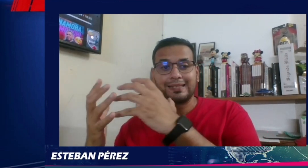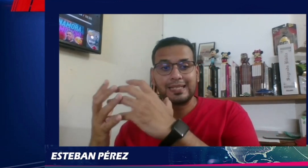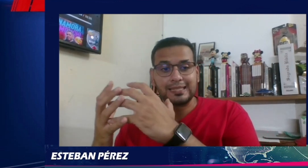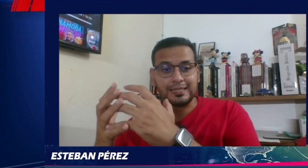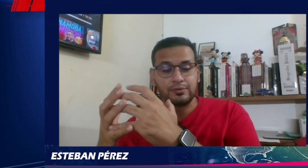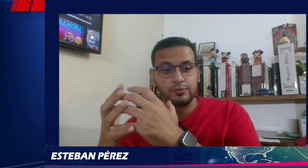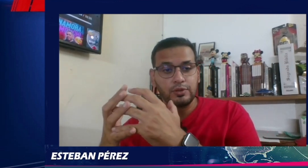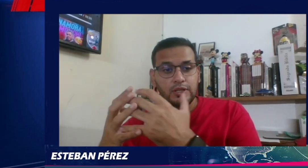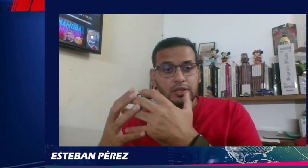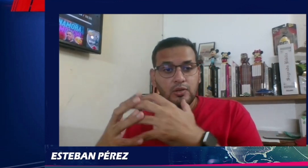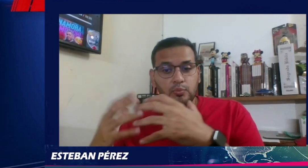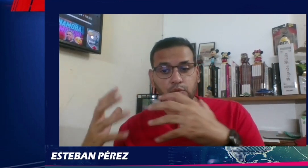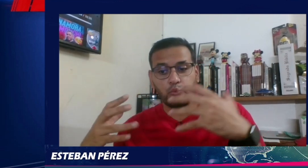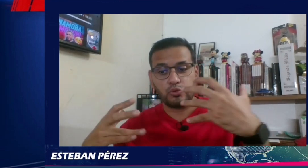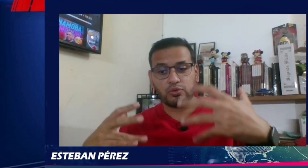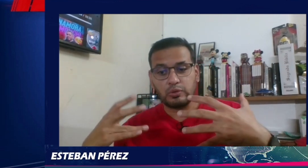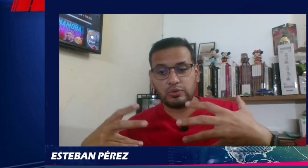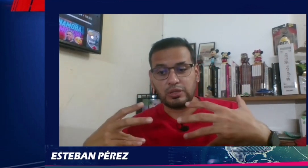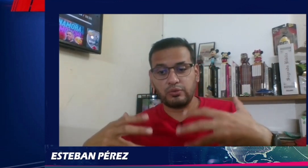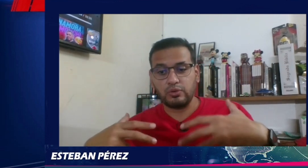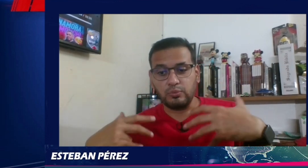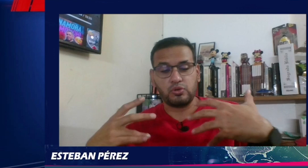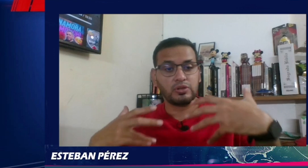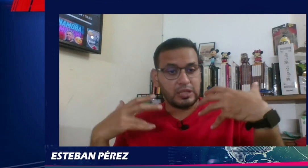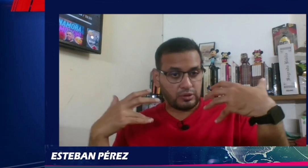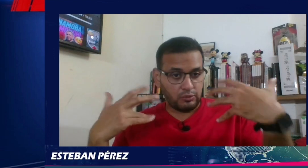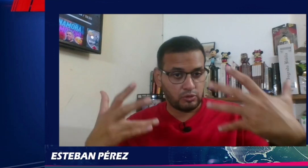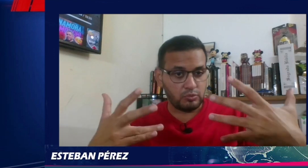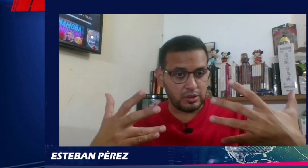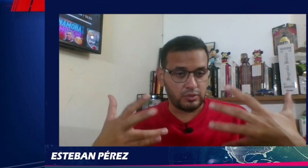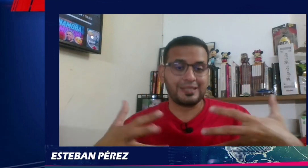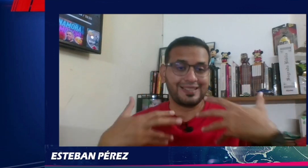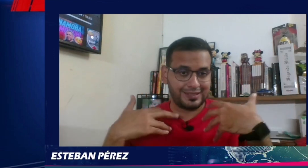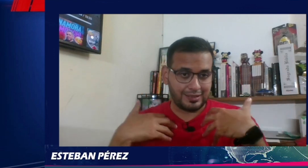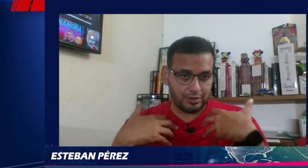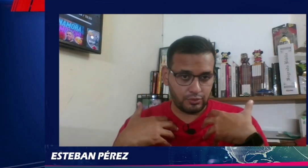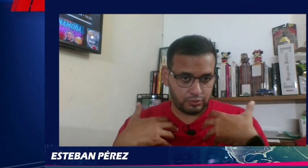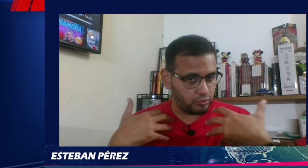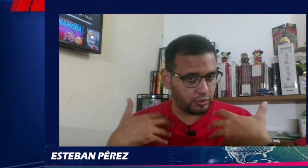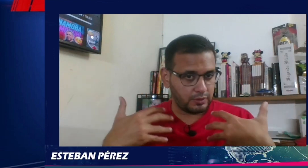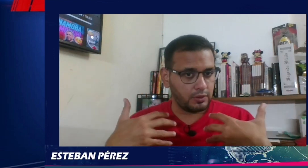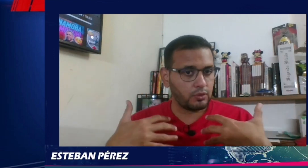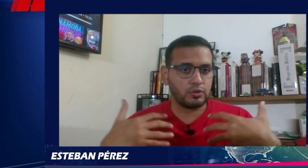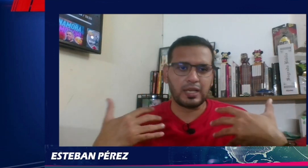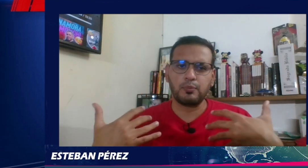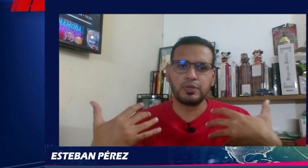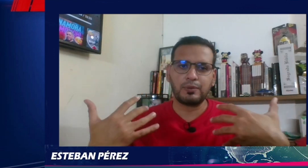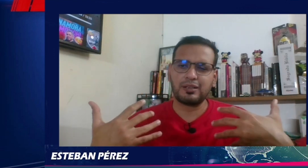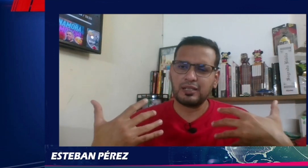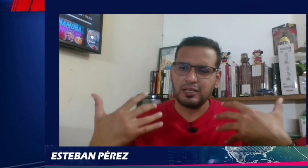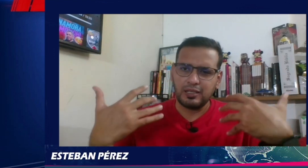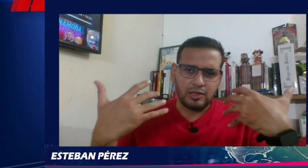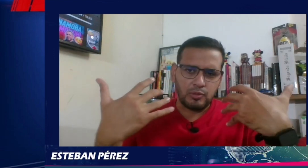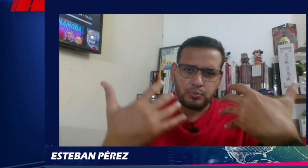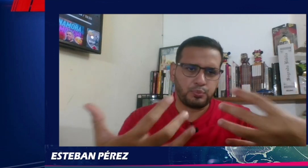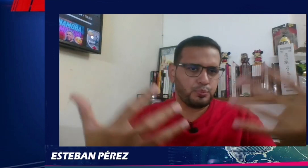bien ese texto, pues muchos de los niños, muchos de los adultos mayores, entre ellos su servidor, nos dejamos